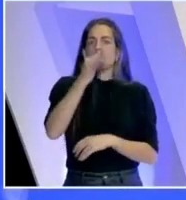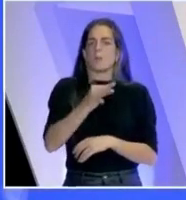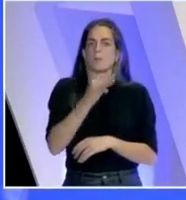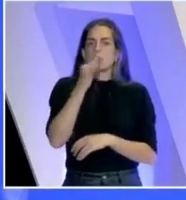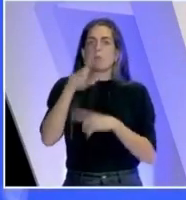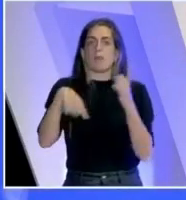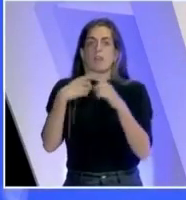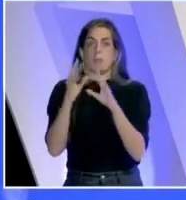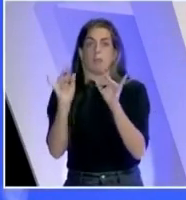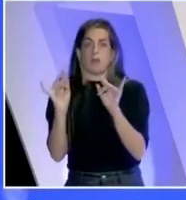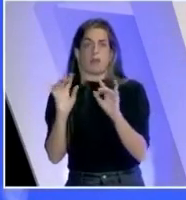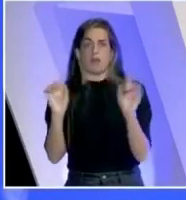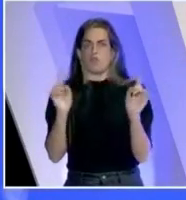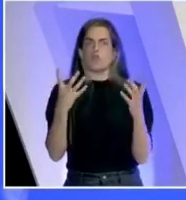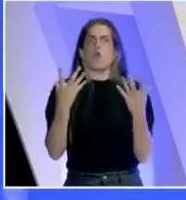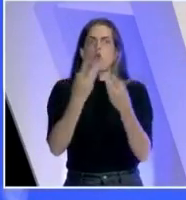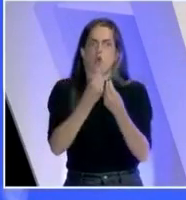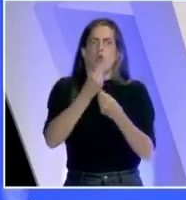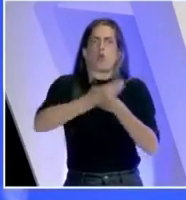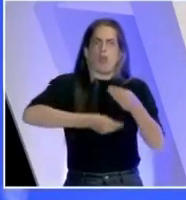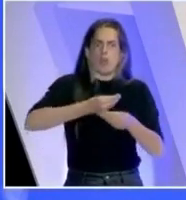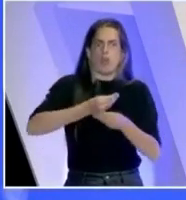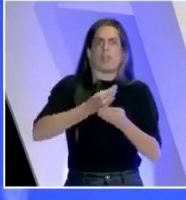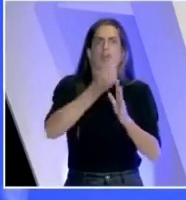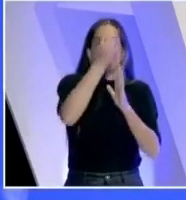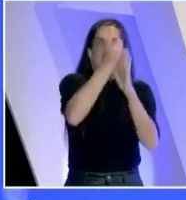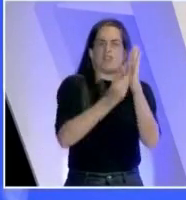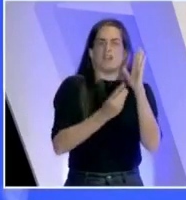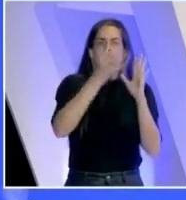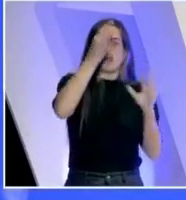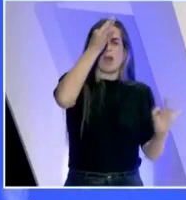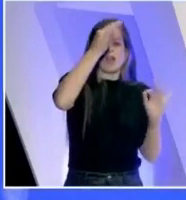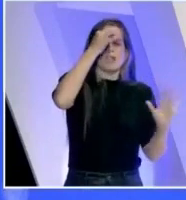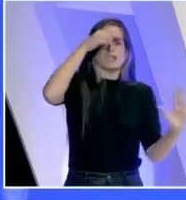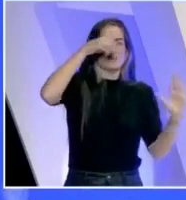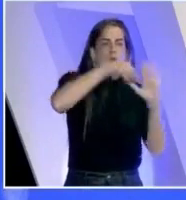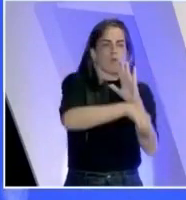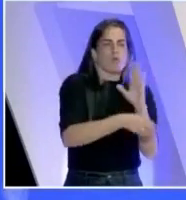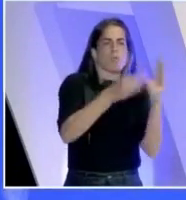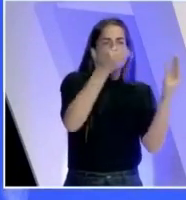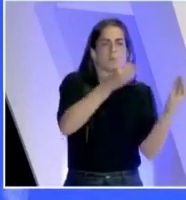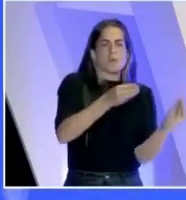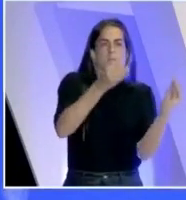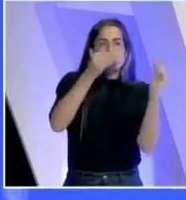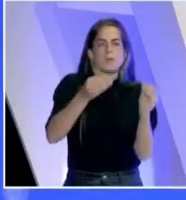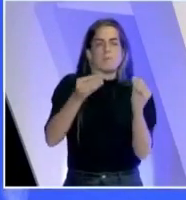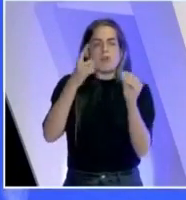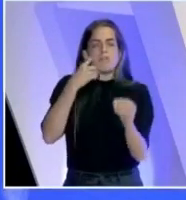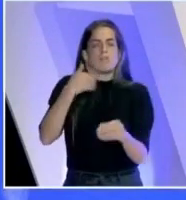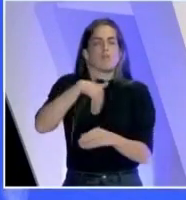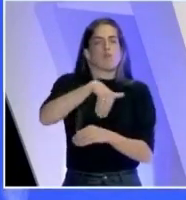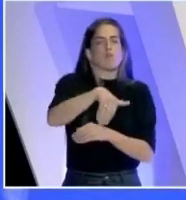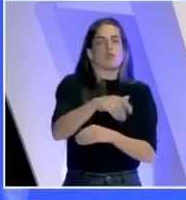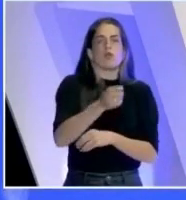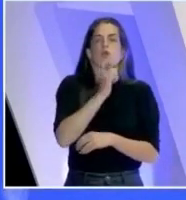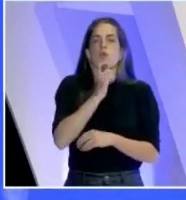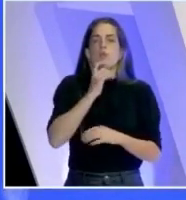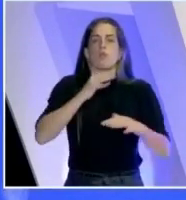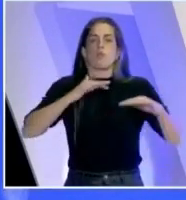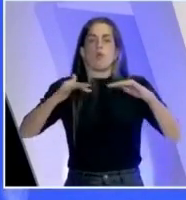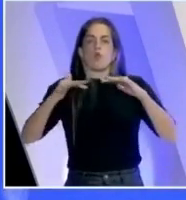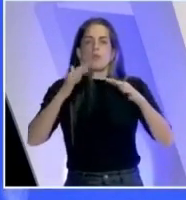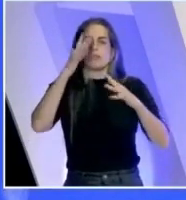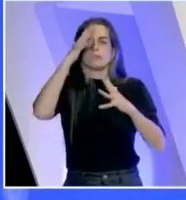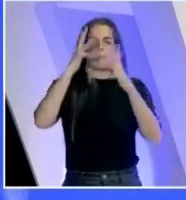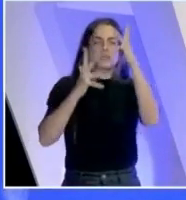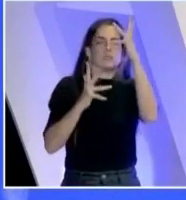con datos, a través de un análisis riguroso de la evidencia empírica, de la literatura académica, utilizando modelizaciones